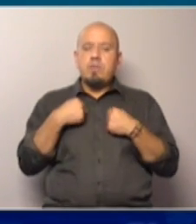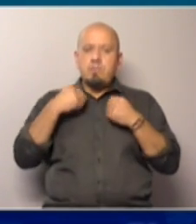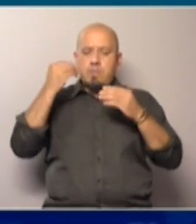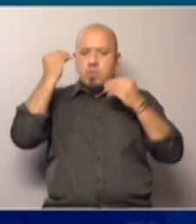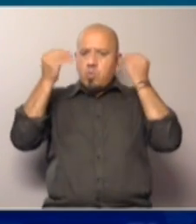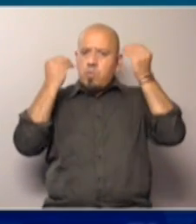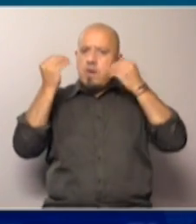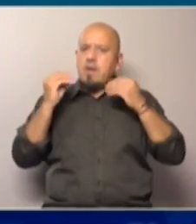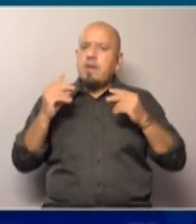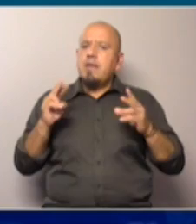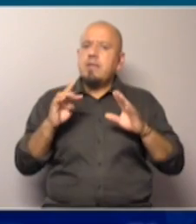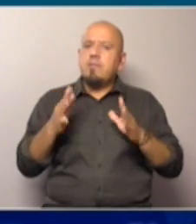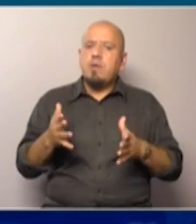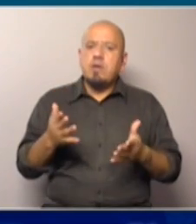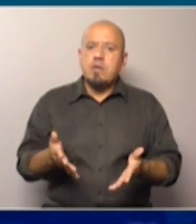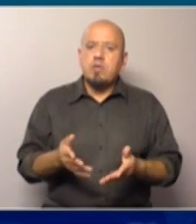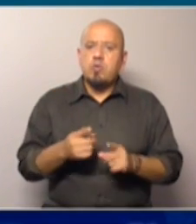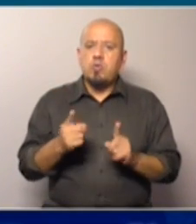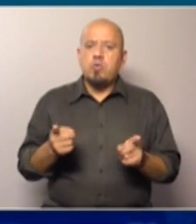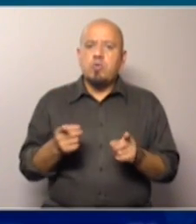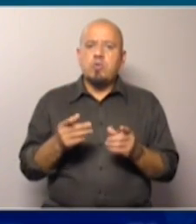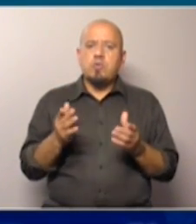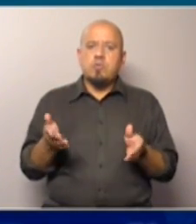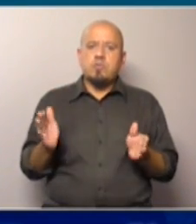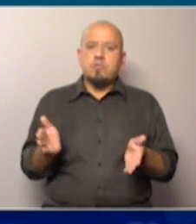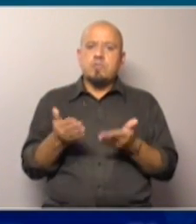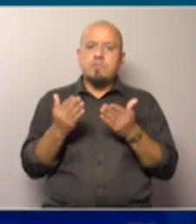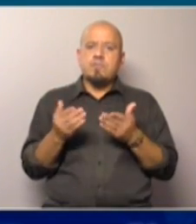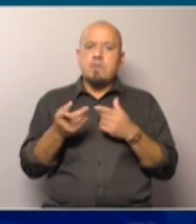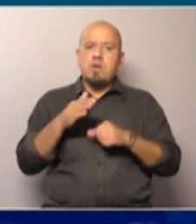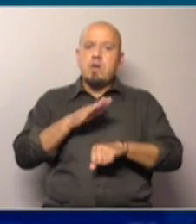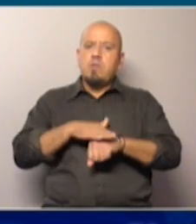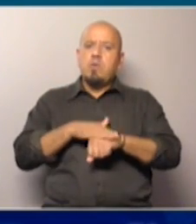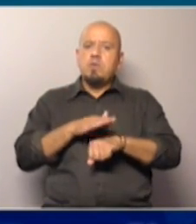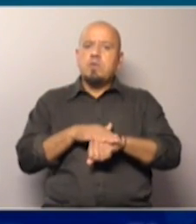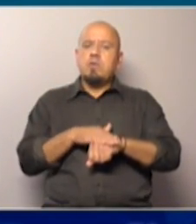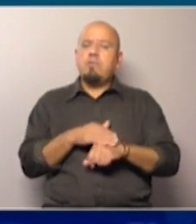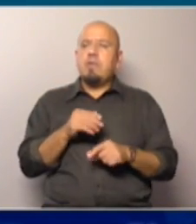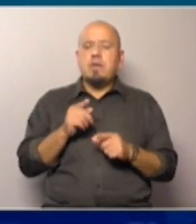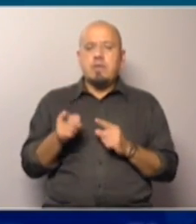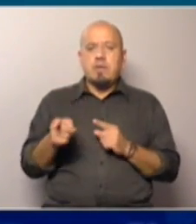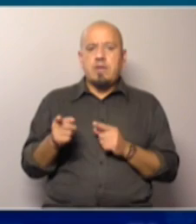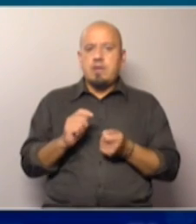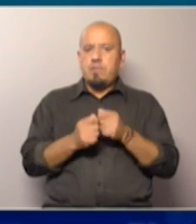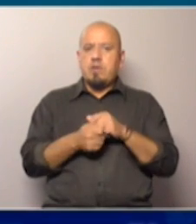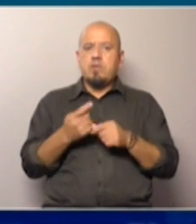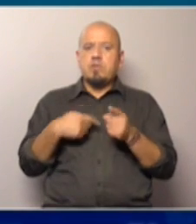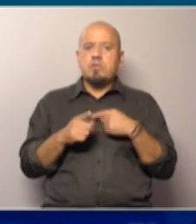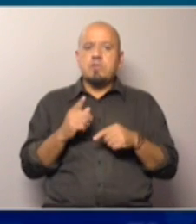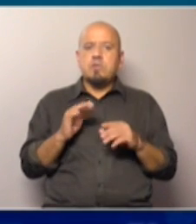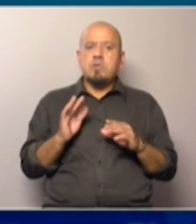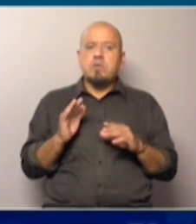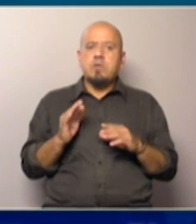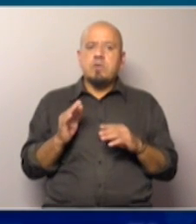en esto también, o sea, que no sea que se trata de remover responsabilidades ulteriores, entonces uno diría,